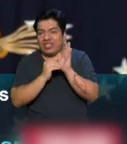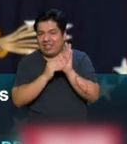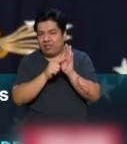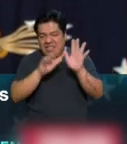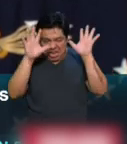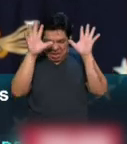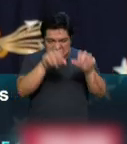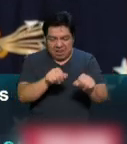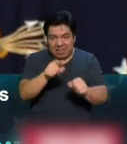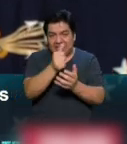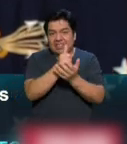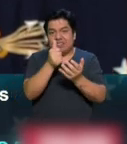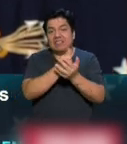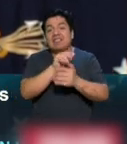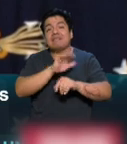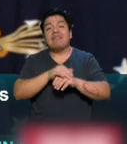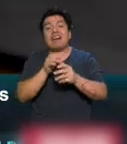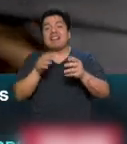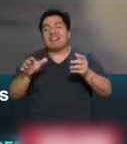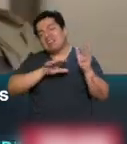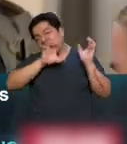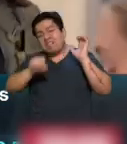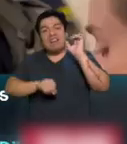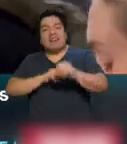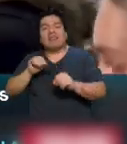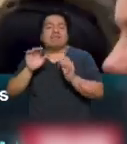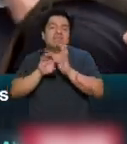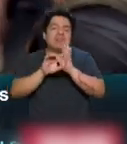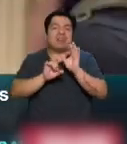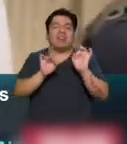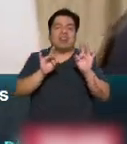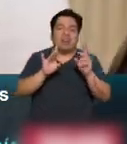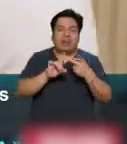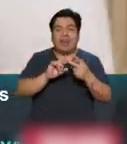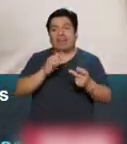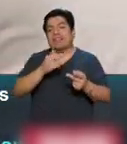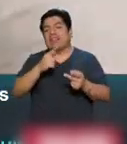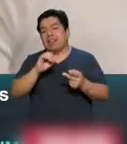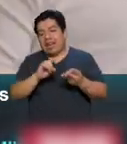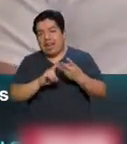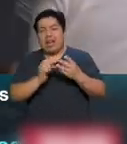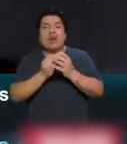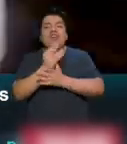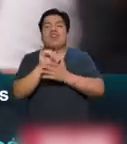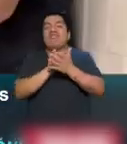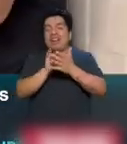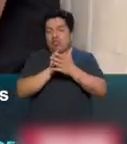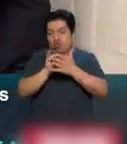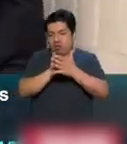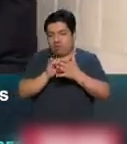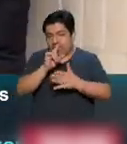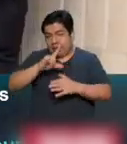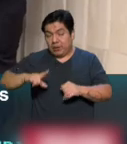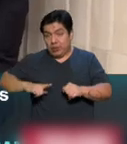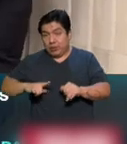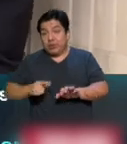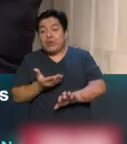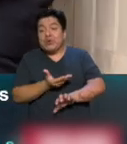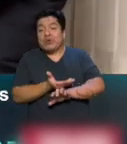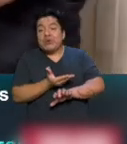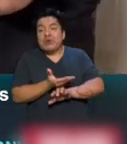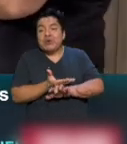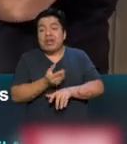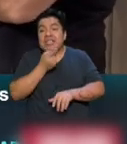que viven en las ciudades más grandes de Estados Unidos como Los Ángeles, Chicago y Nueva York. Por otro lado, el gobierno estadounidense